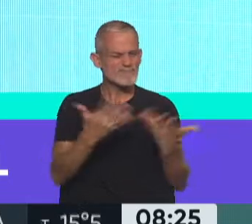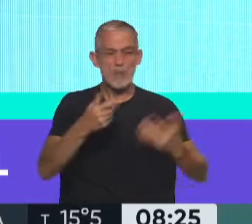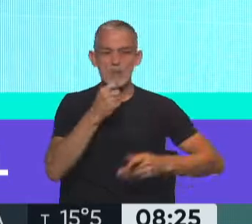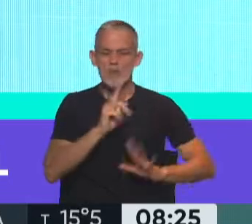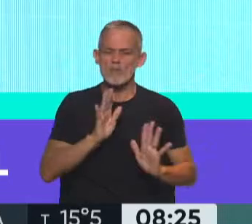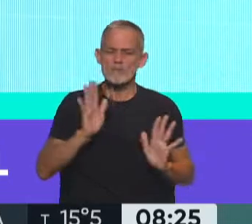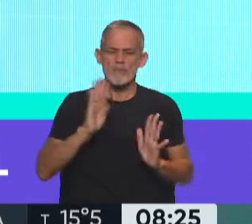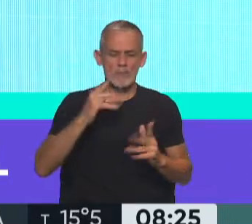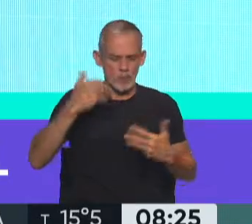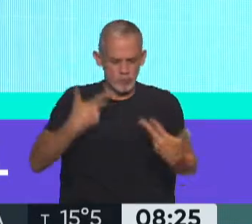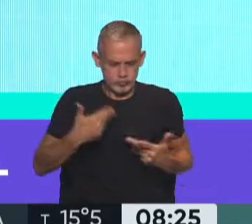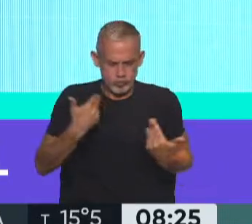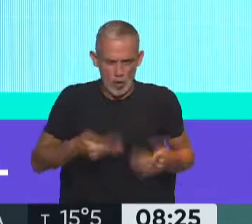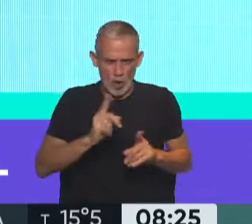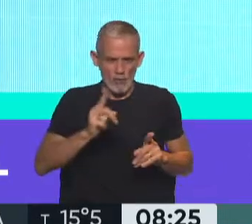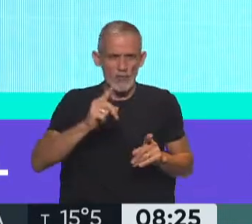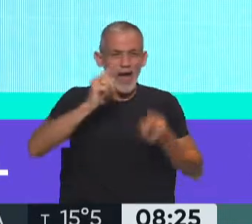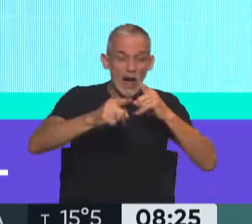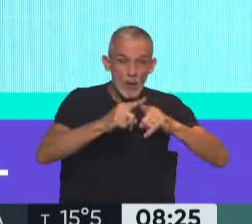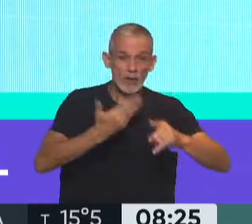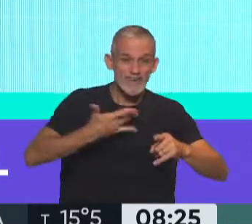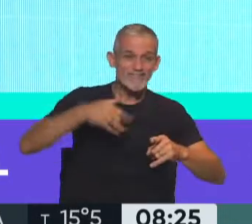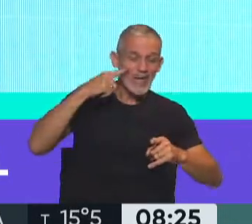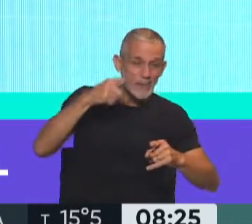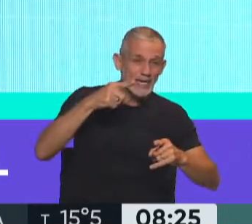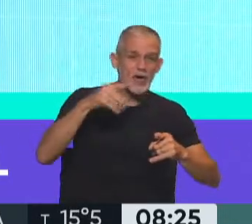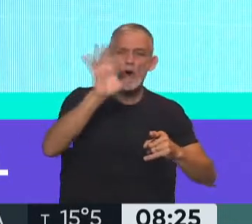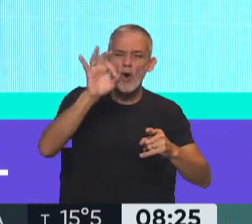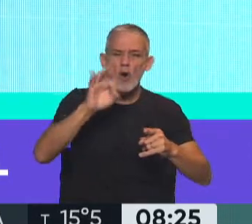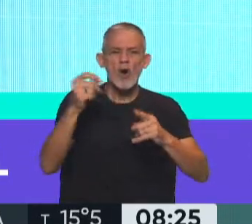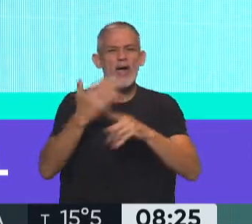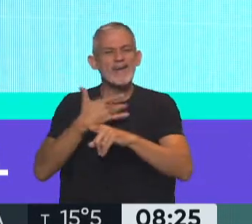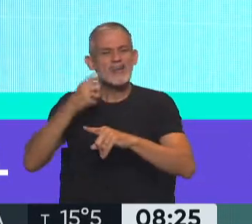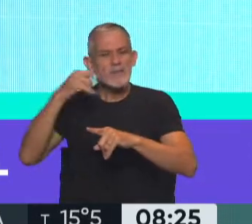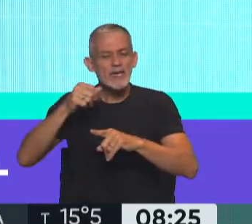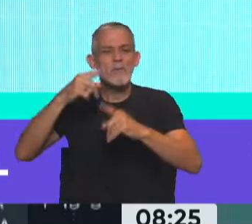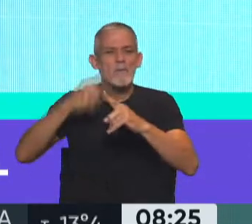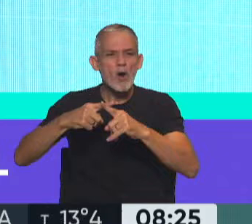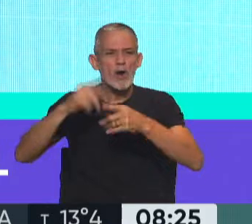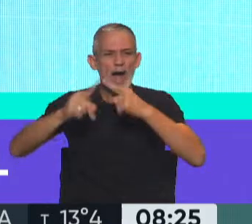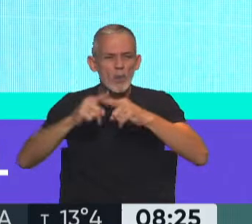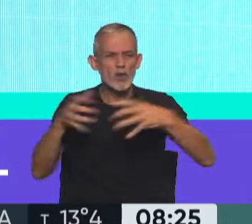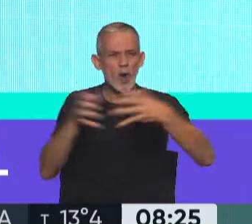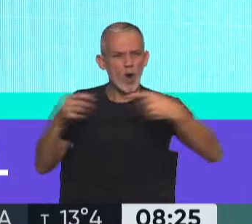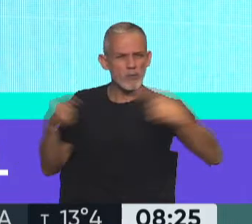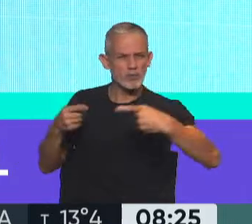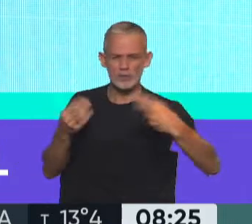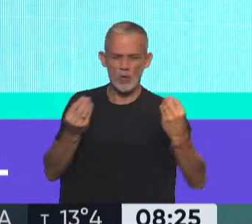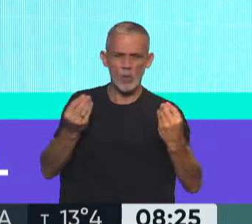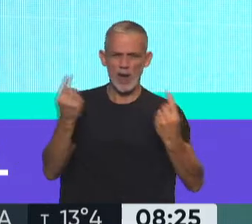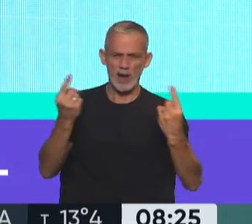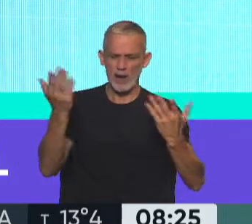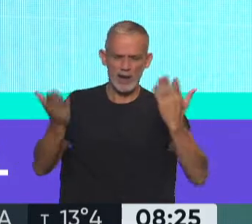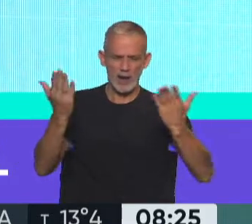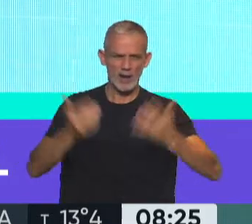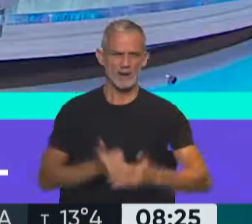acuerdo con el Fondo Monetario Internacional o el acuerdo con el Fondo Monetario Internacional a expensas de un acuerdo con la oposición para alcanzar